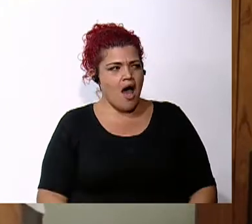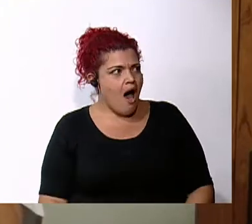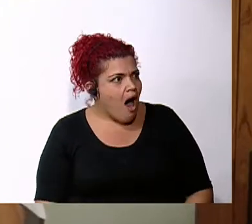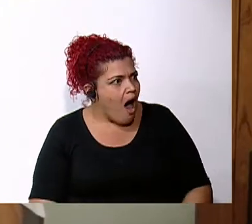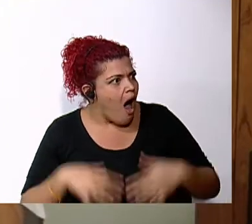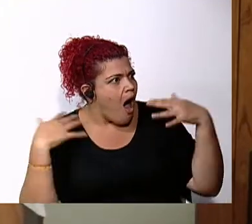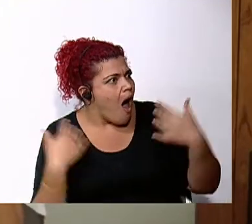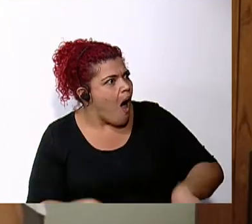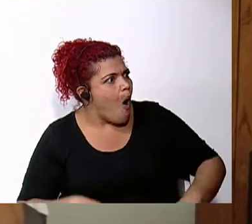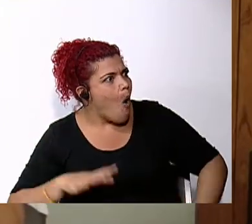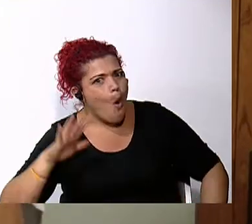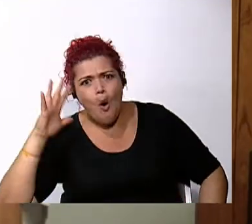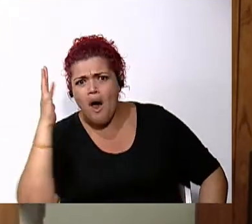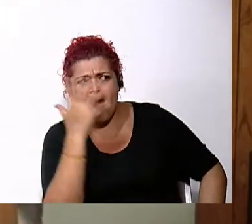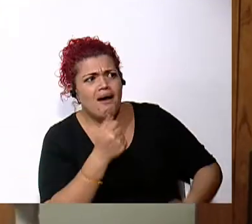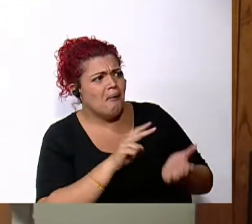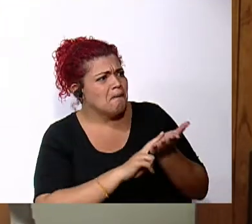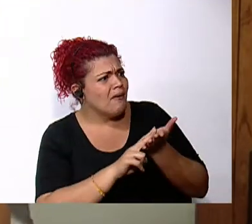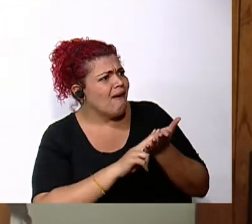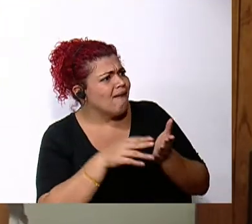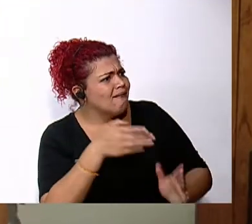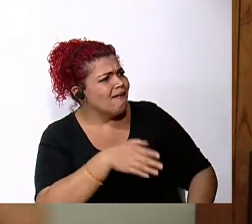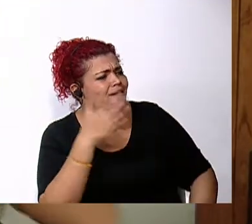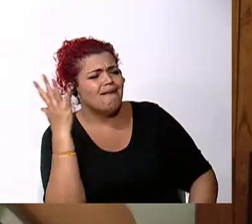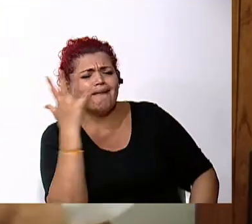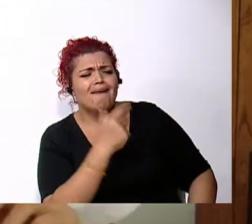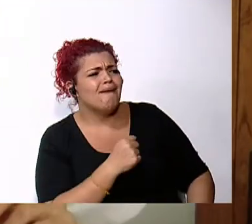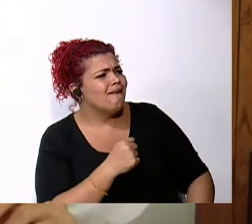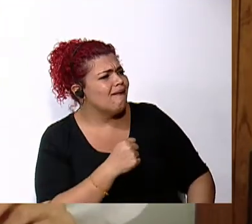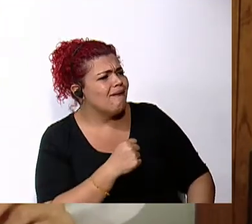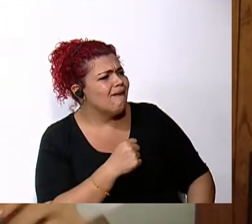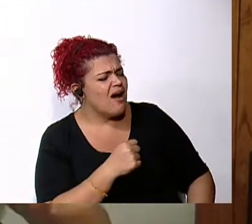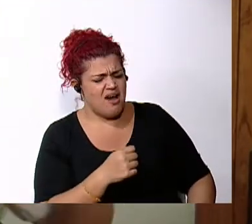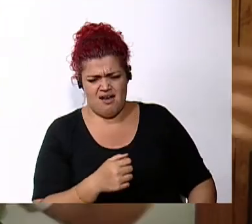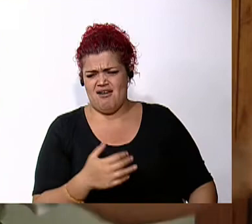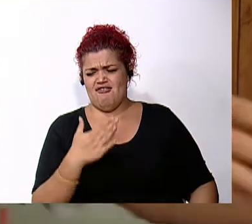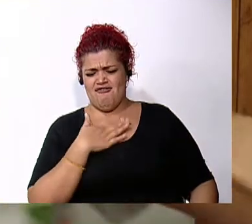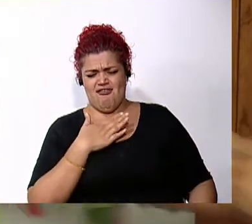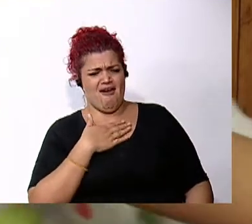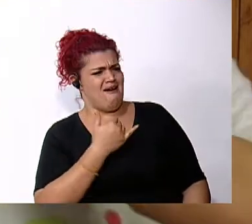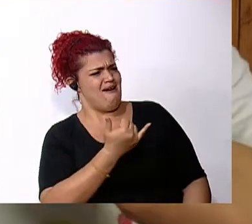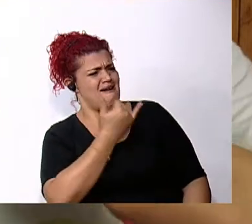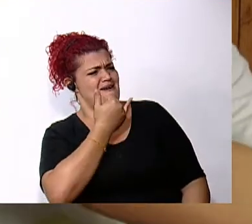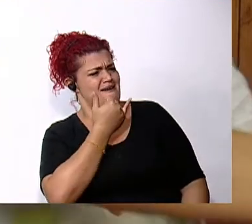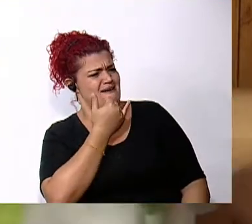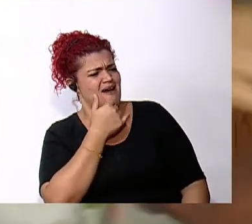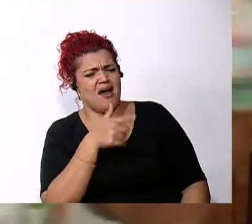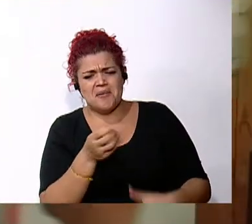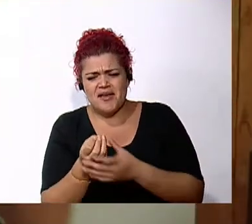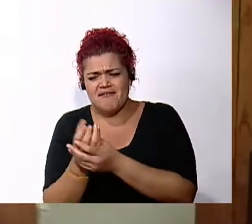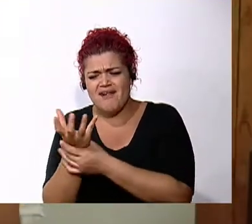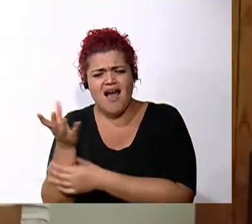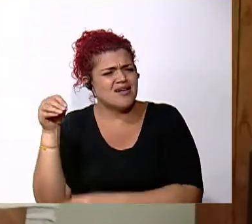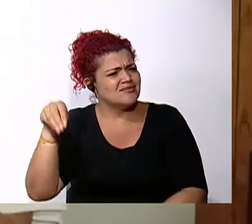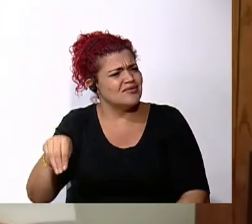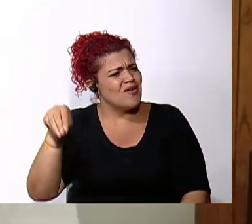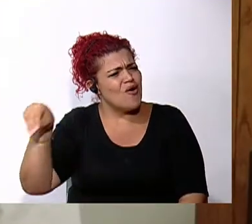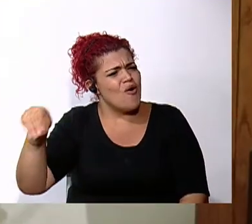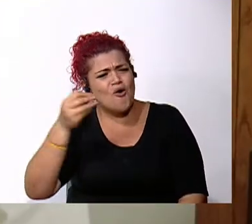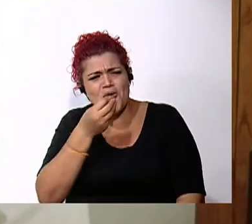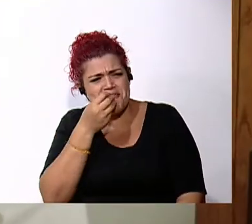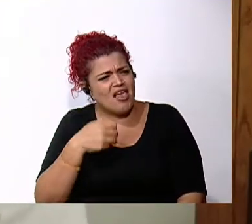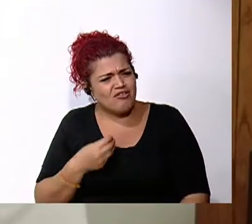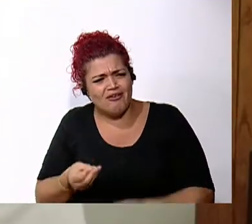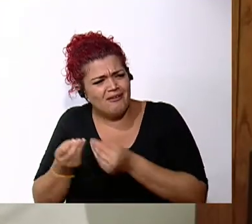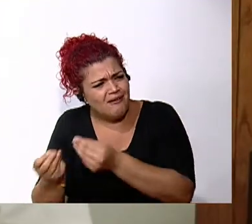clorofila, Orilo! ¿Has visto? Bueno, entonces yo estaba equivocada. A mi Paquita no le tengo que